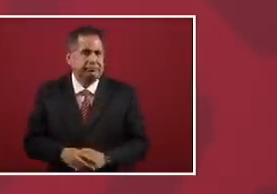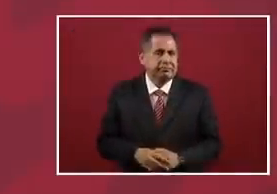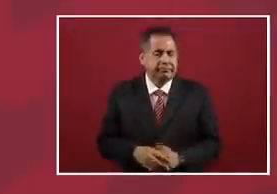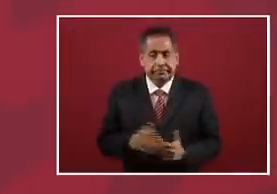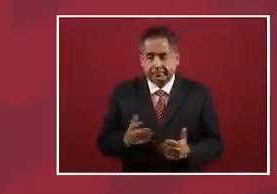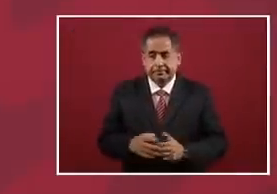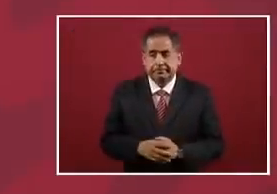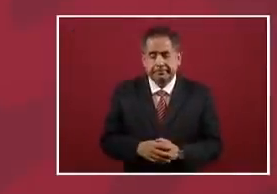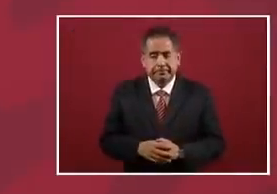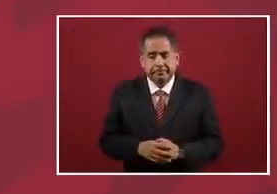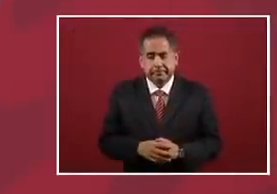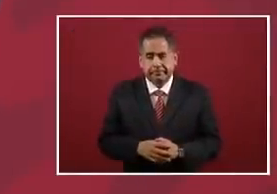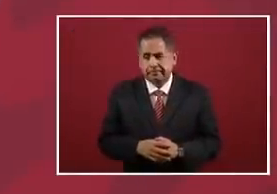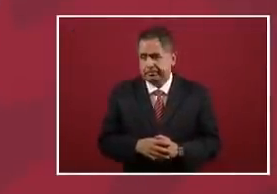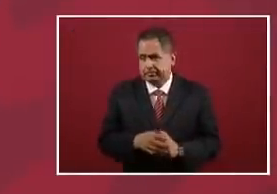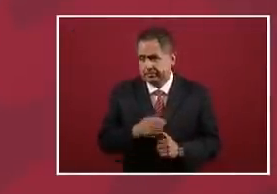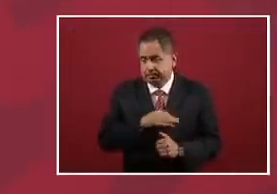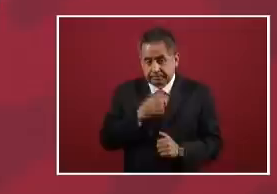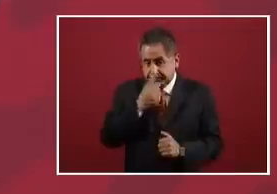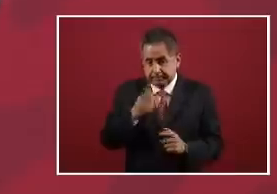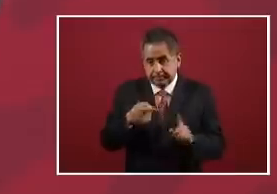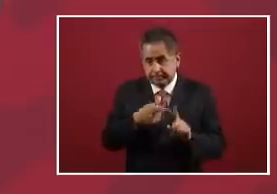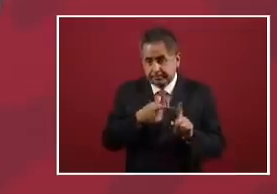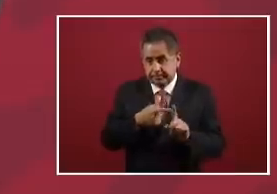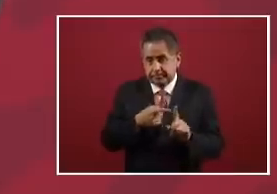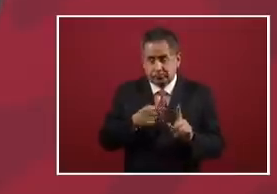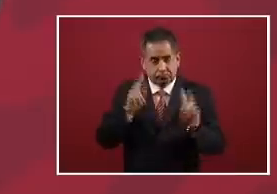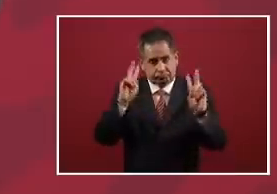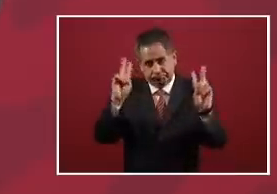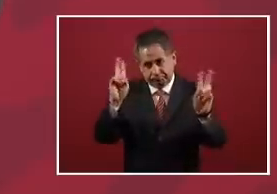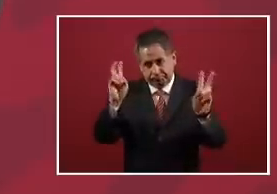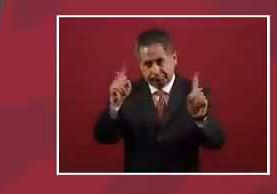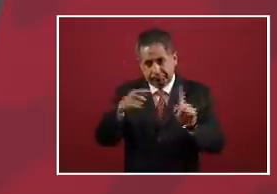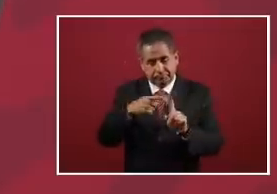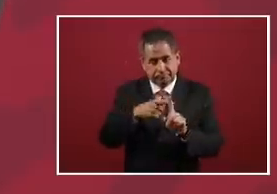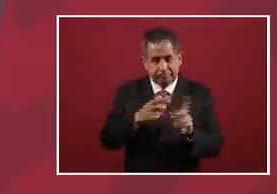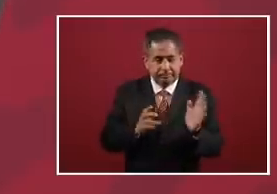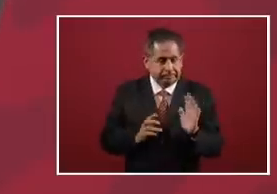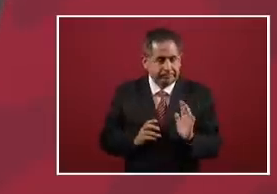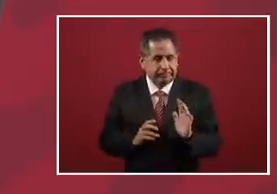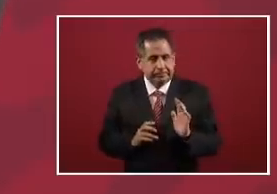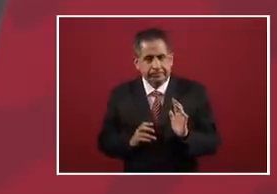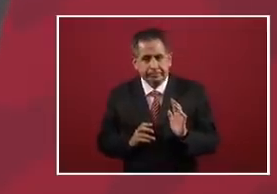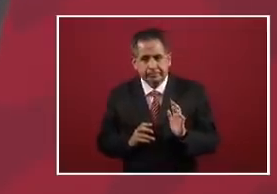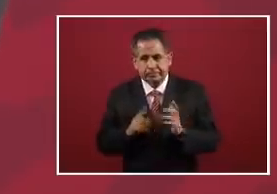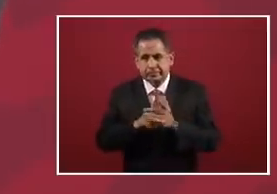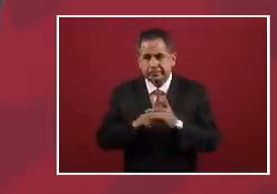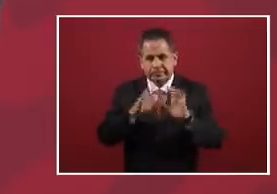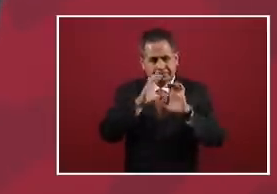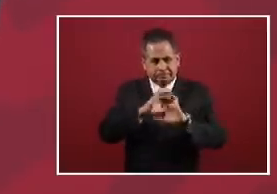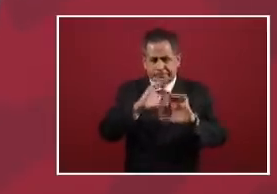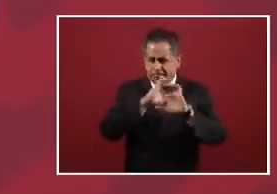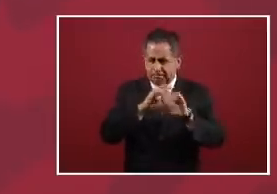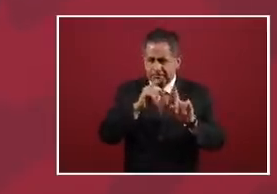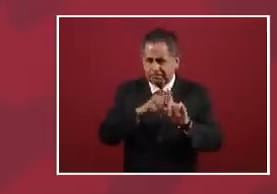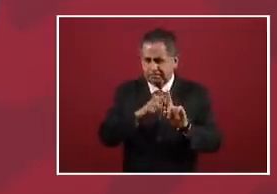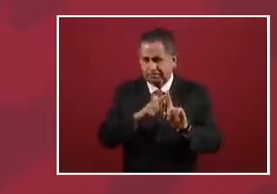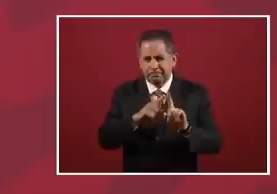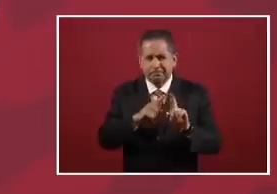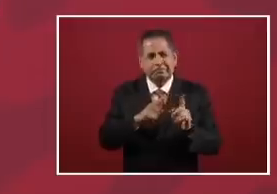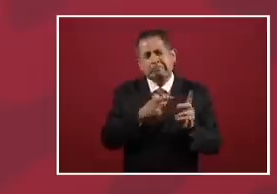Y se puede decir que en sentido estricto es un cantante